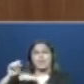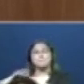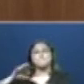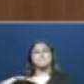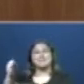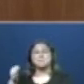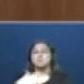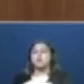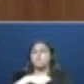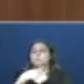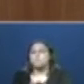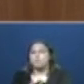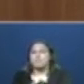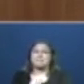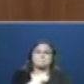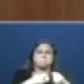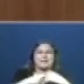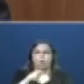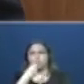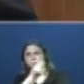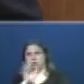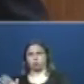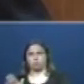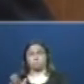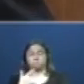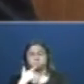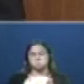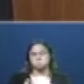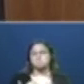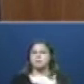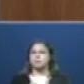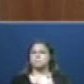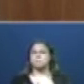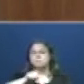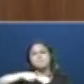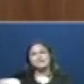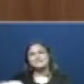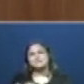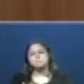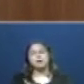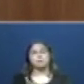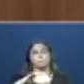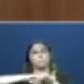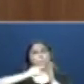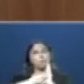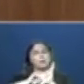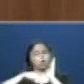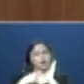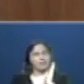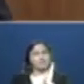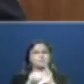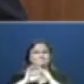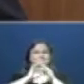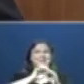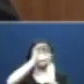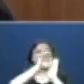mejorar su posicionamiento en los mercados por otro lado en los próximos meses aprobaremos el proyecto de ley que regula el estatuto del consumidor